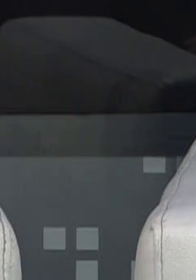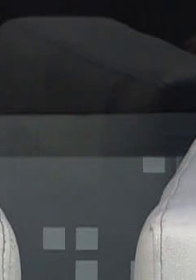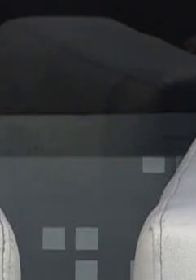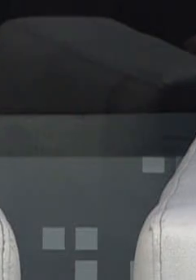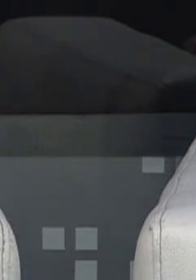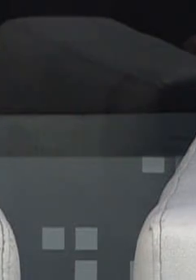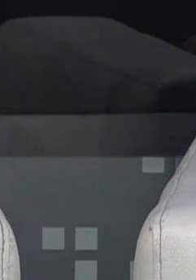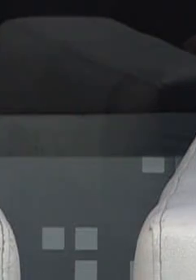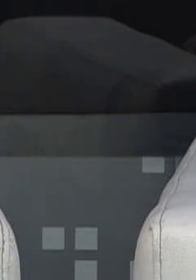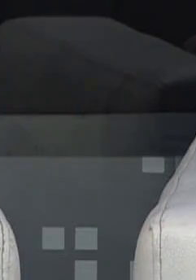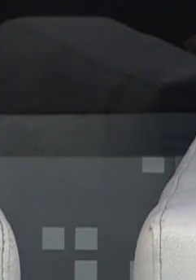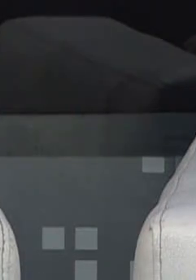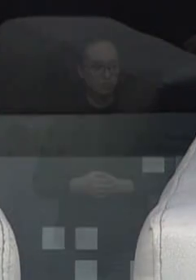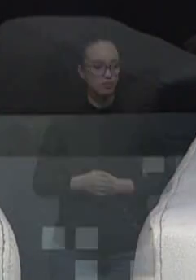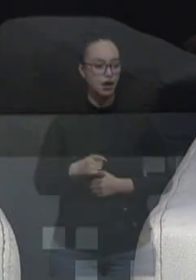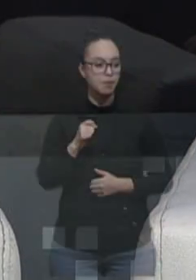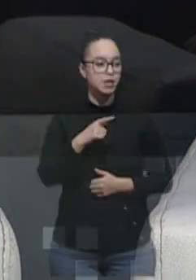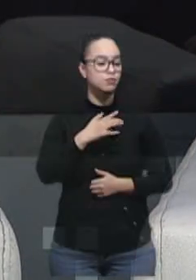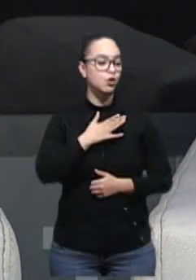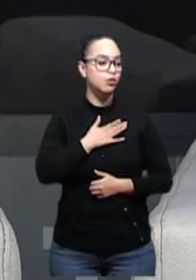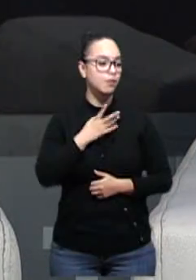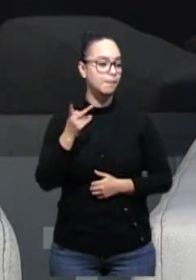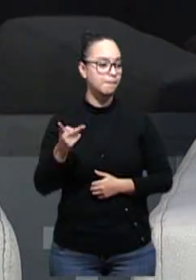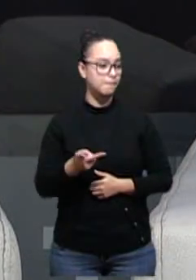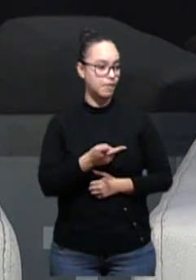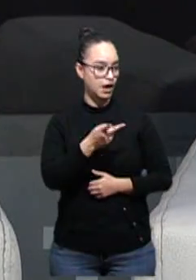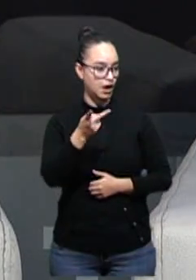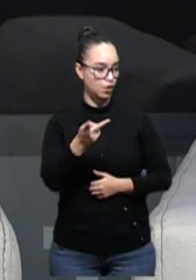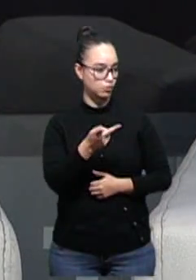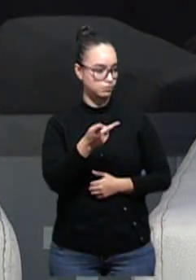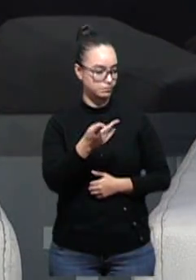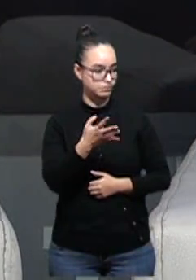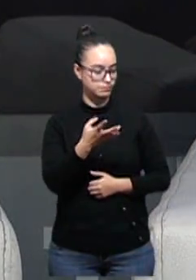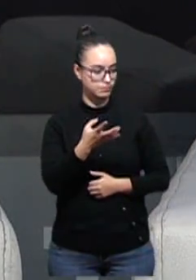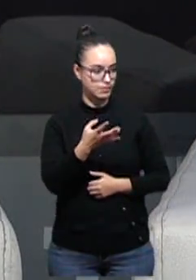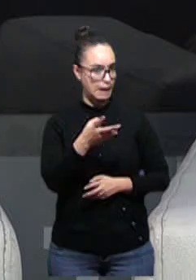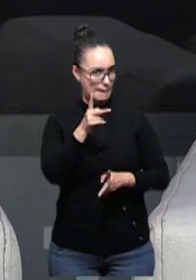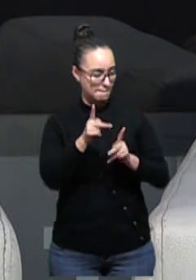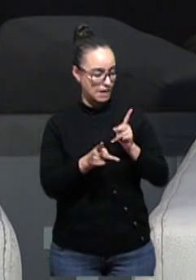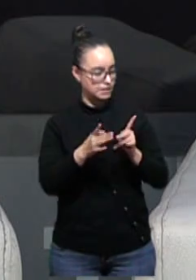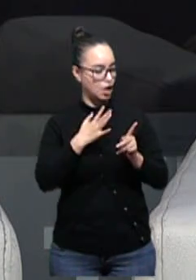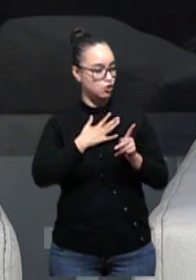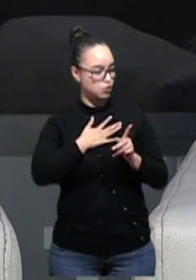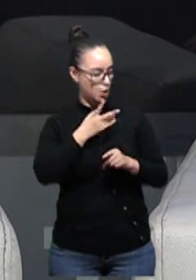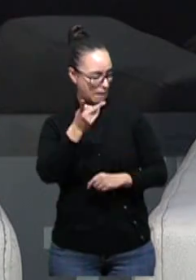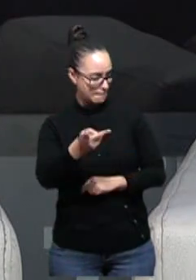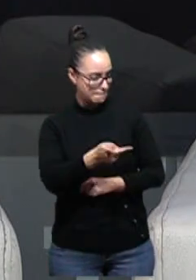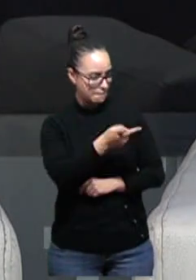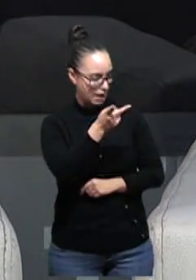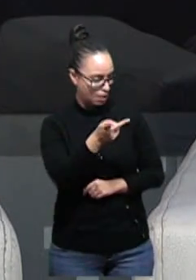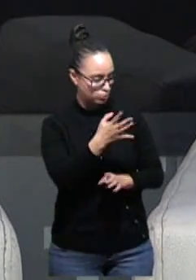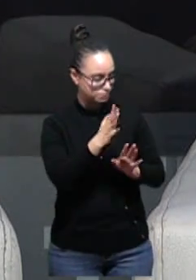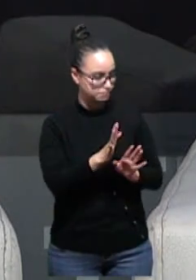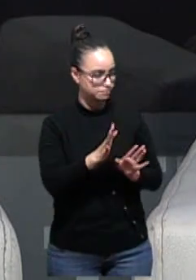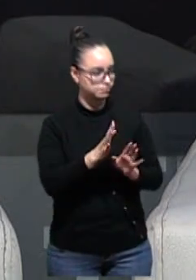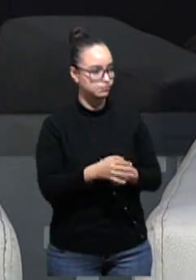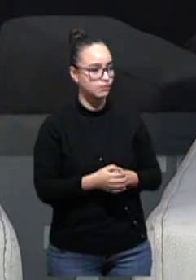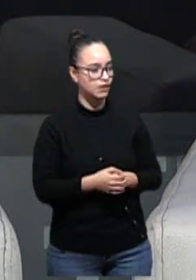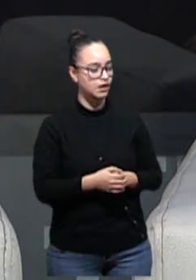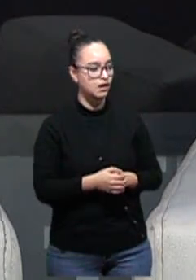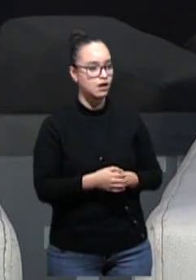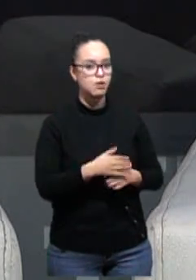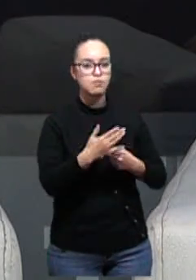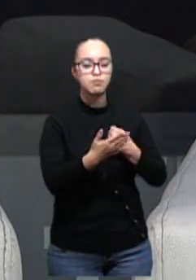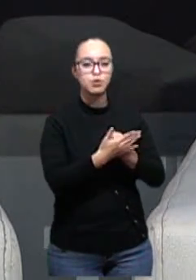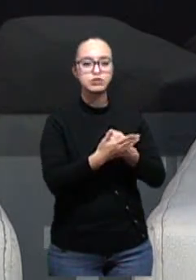y también voy a hacer la pregunta y vamos a hacer una pausa, pero voy con ustedes de una vez, la dejamos hecha. Estamos por hacer este cambio